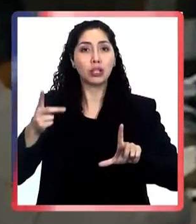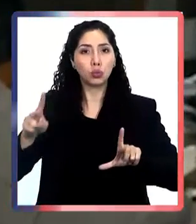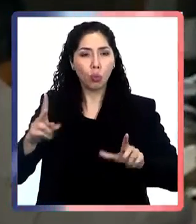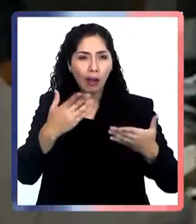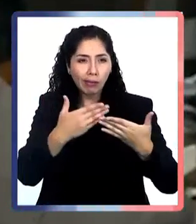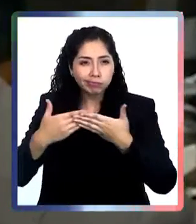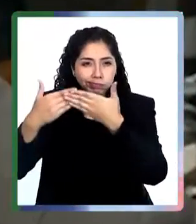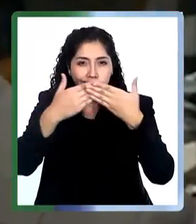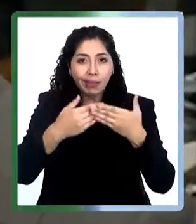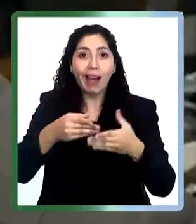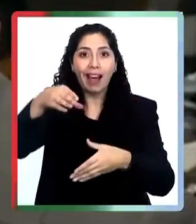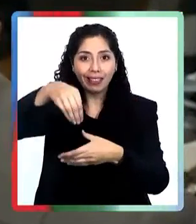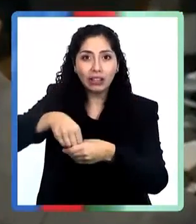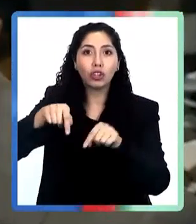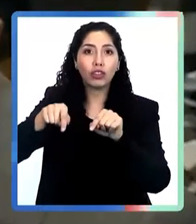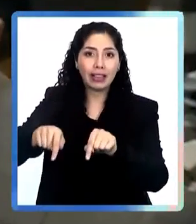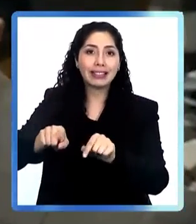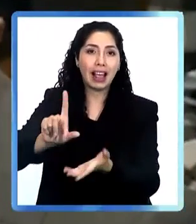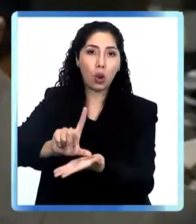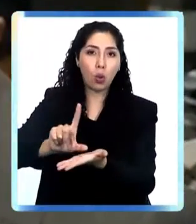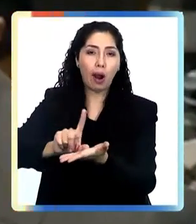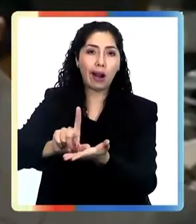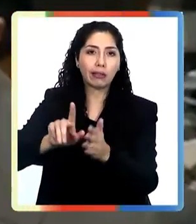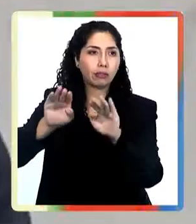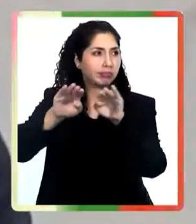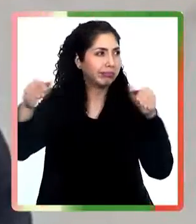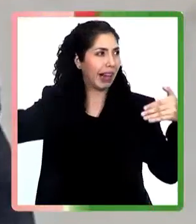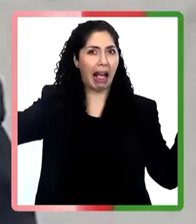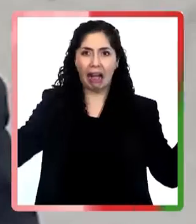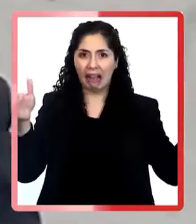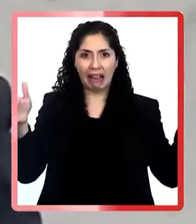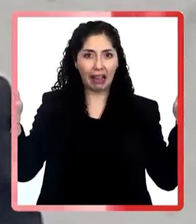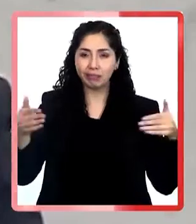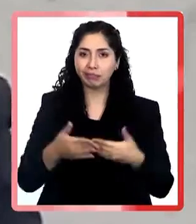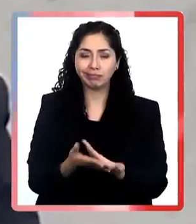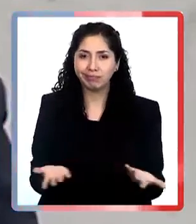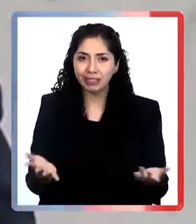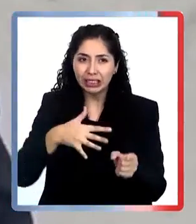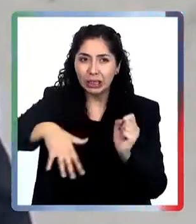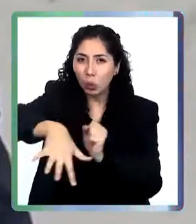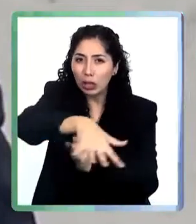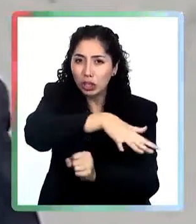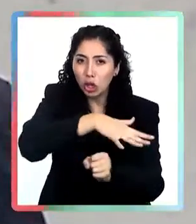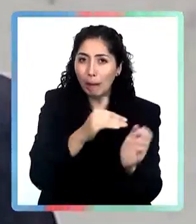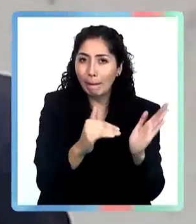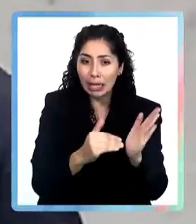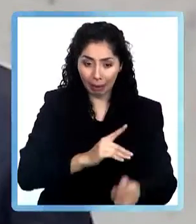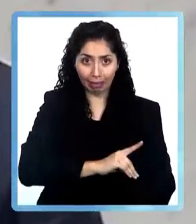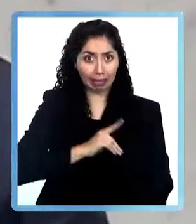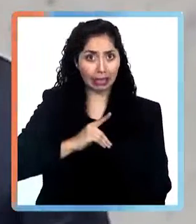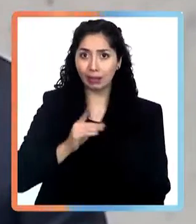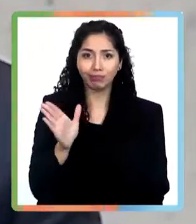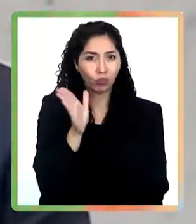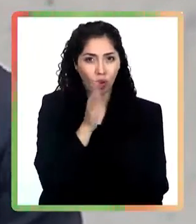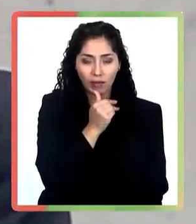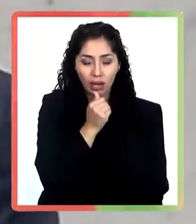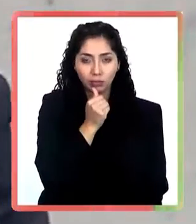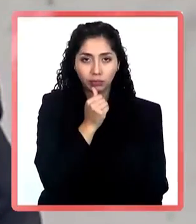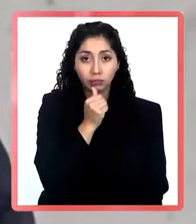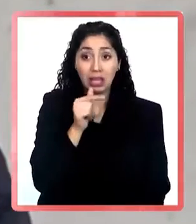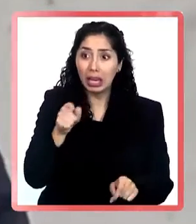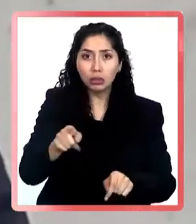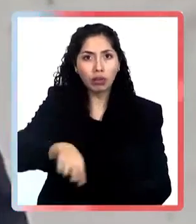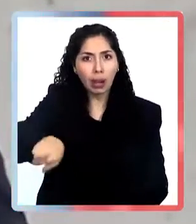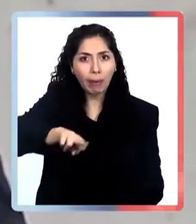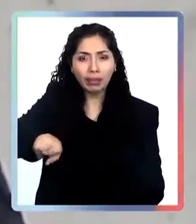sus estudios en esos containers entre lores y mundos sin las condiciones dignas que se merecen no vamos